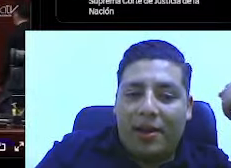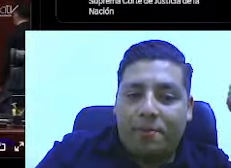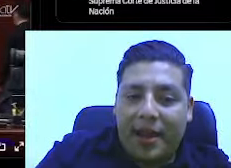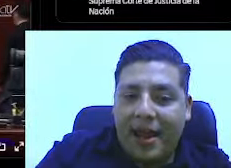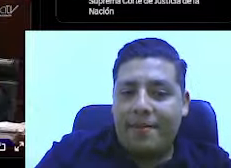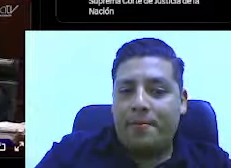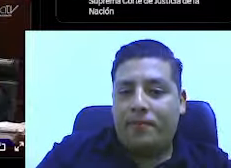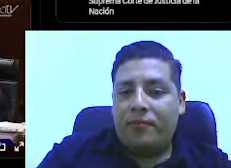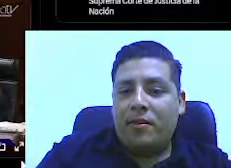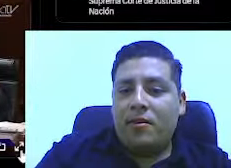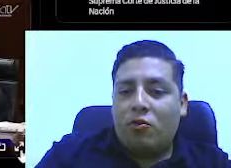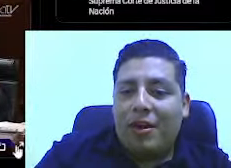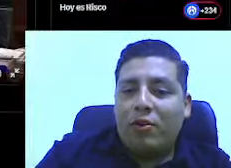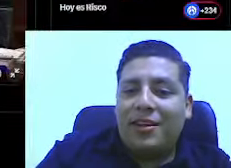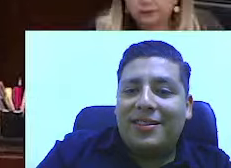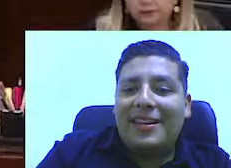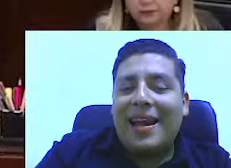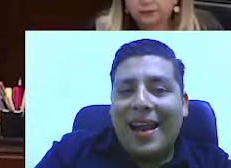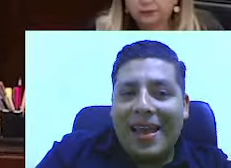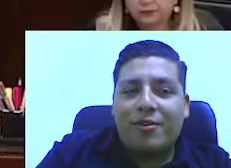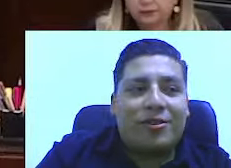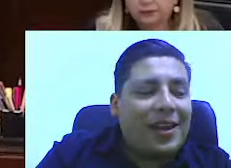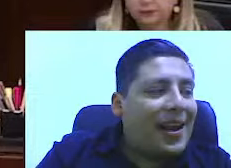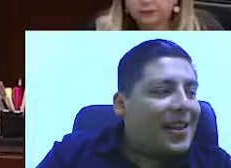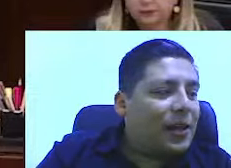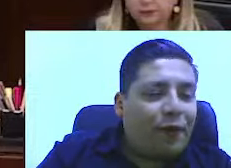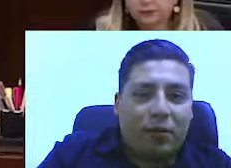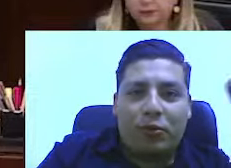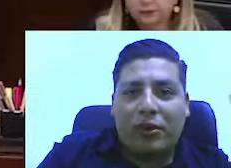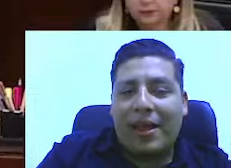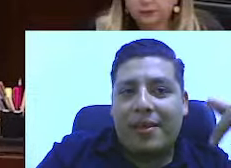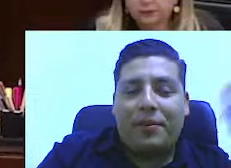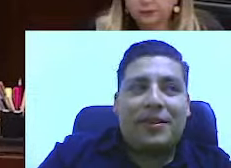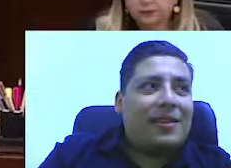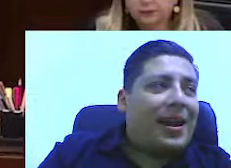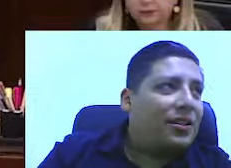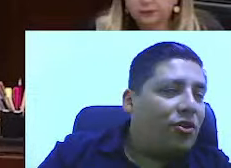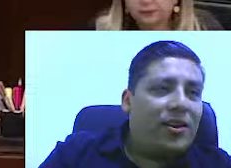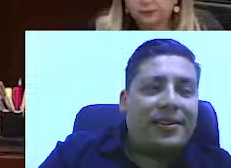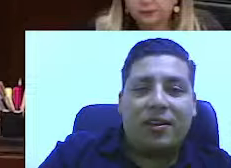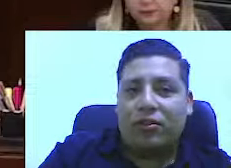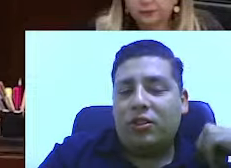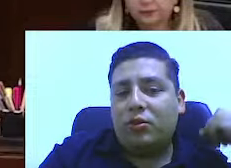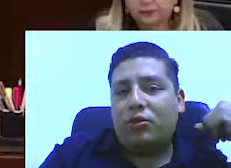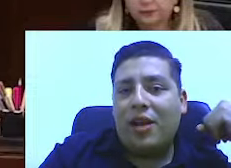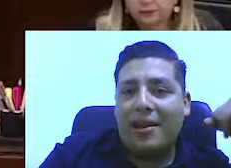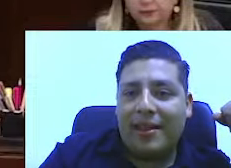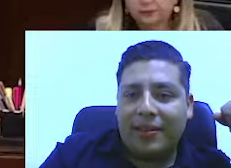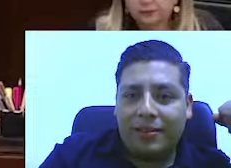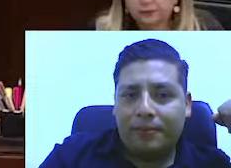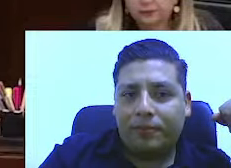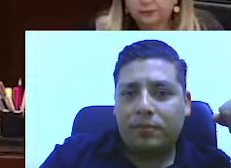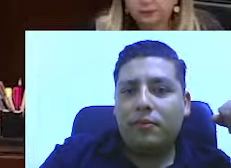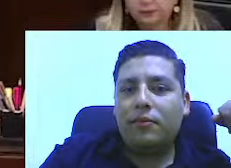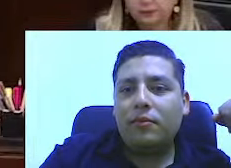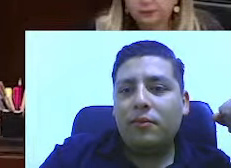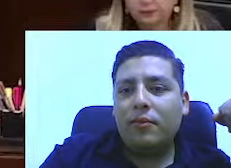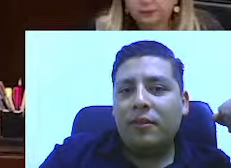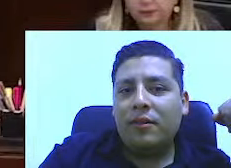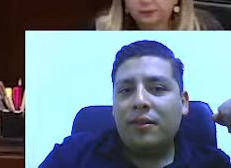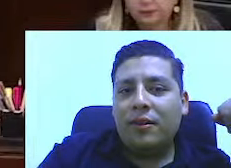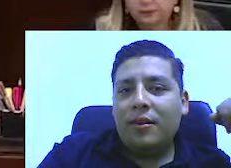interpuesto por el PRIAN cuando ni siquiera ellos tienen esa facultad de presentar acciones de inconstitucionalidad?